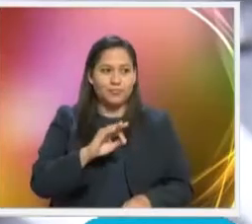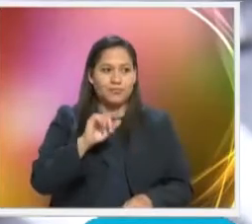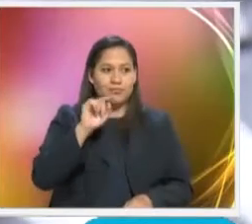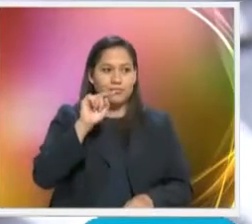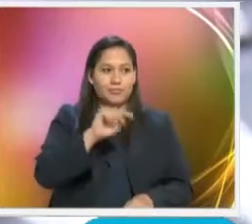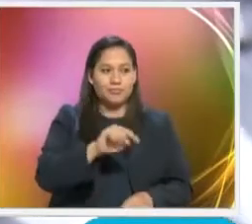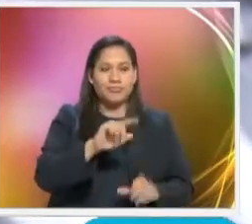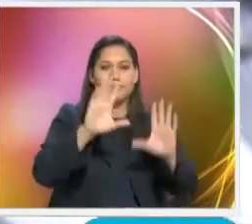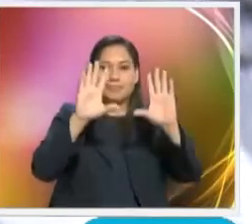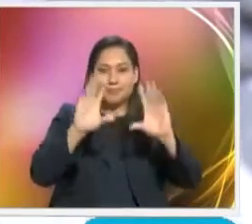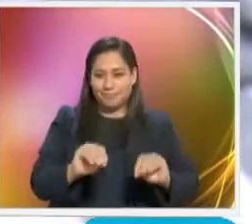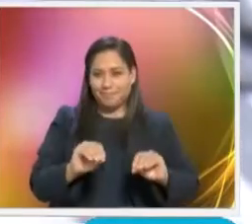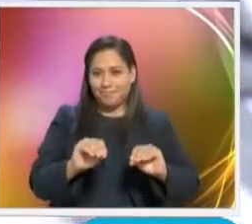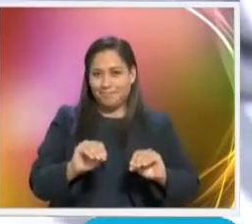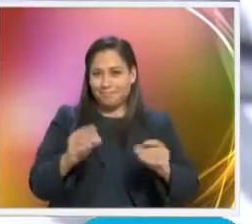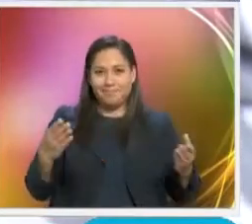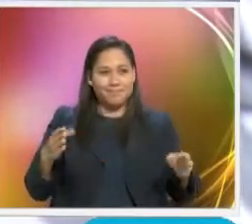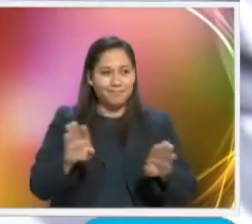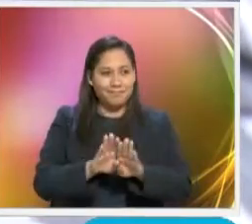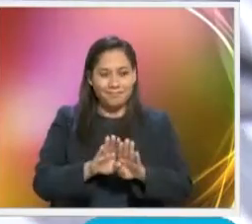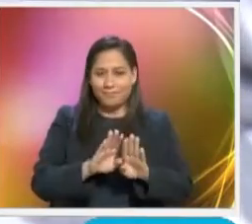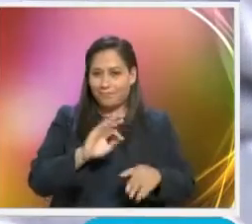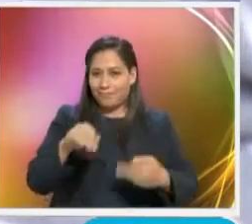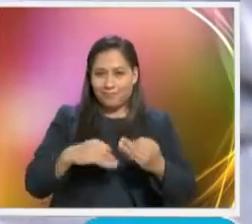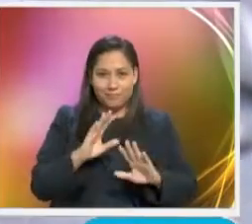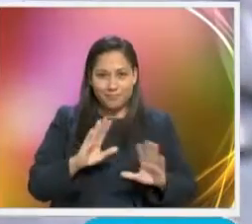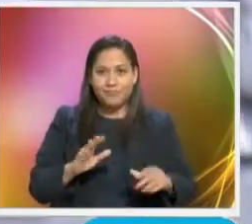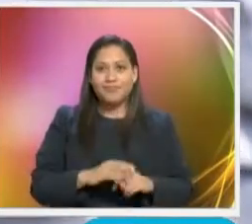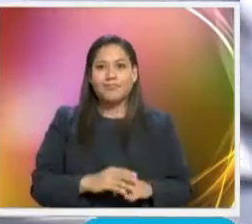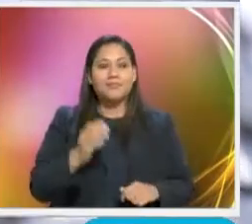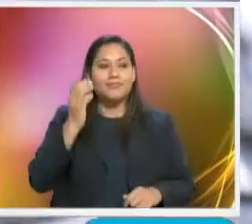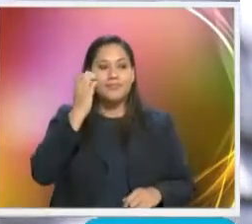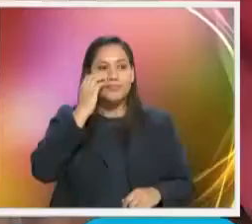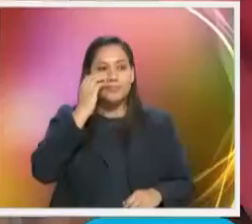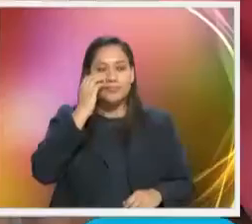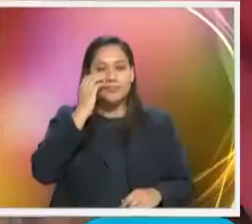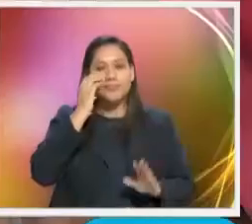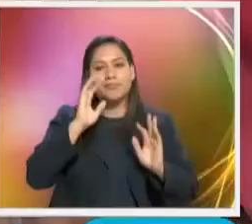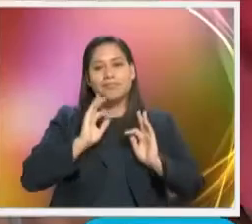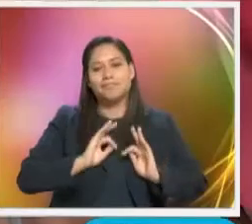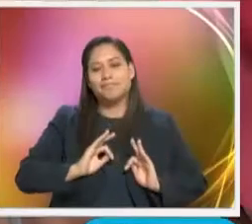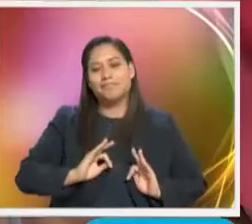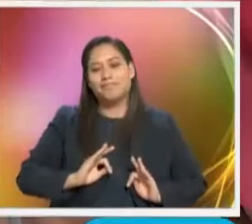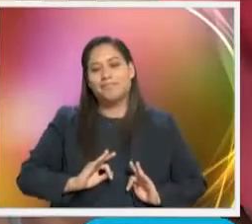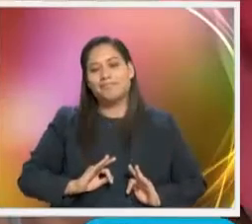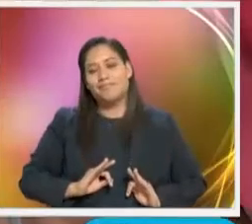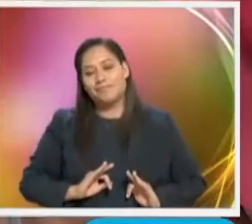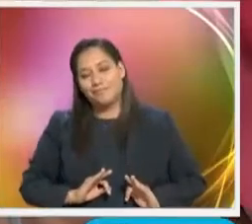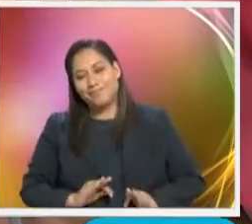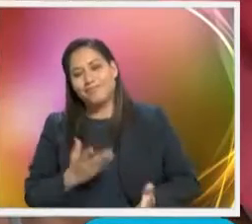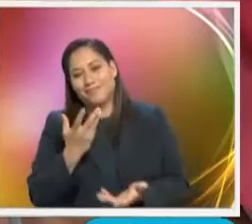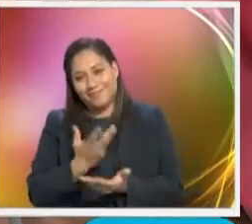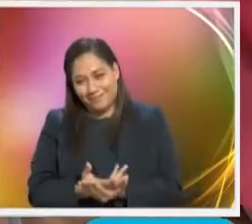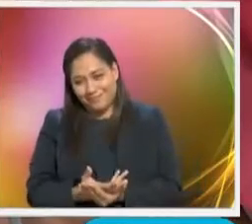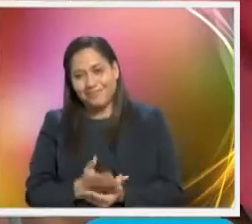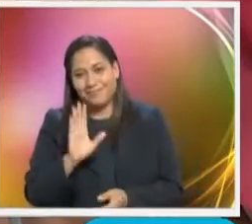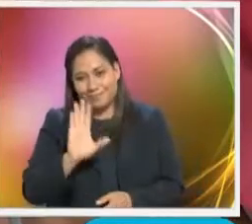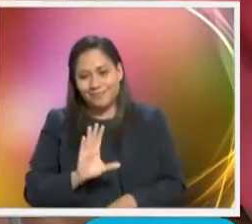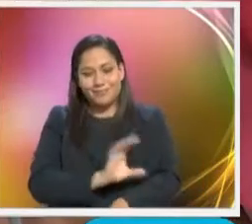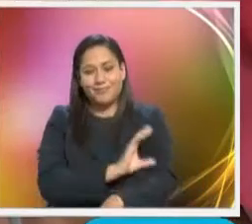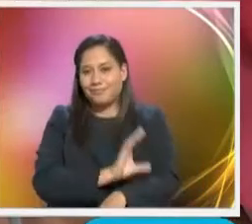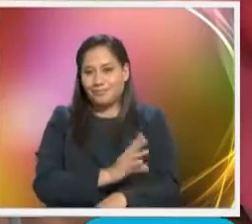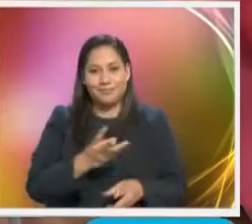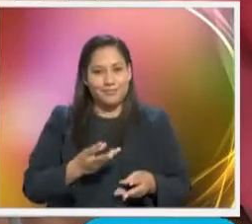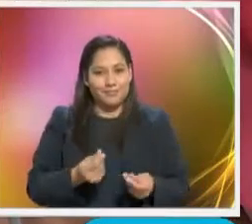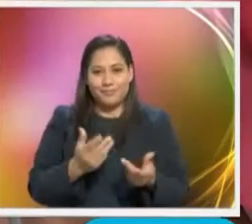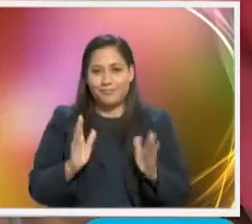¡Tric! Ya cerré todas las aplicaciones y en este momento el teléfono está mucho más relajado, si quieren así. Está descansando. Tiene menos pendientes. Y es que es muy